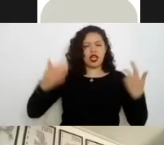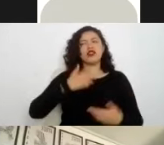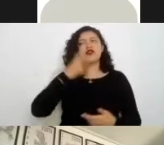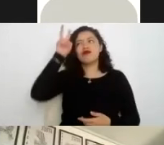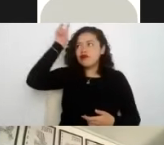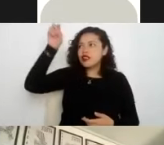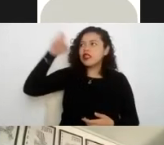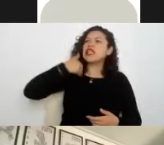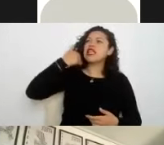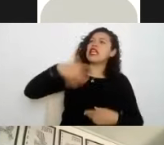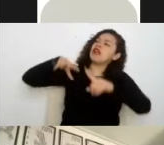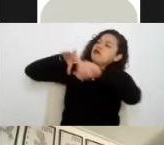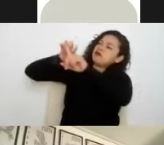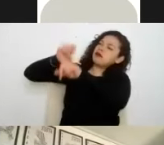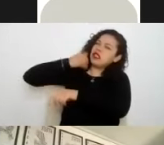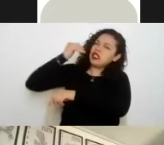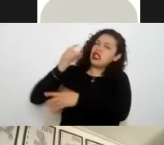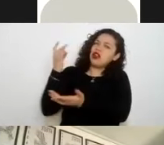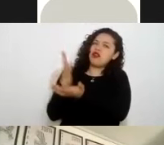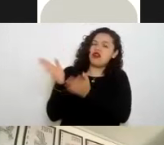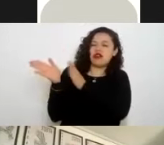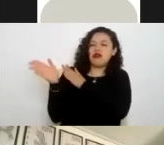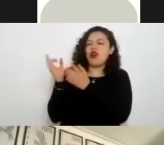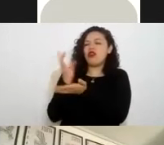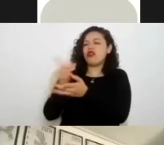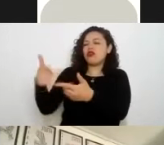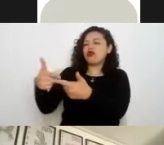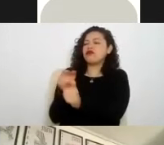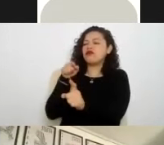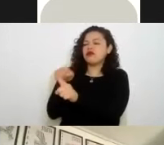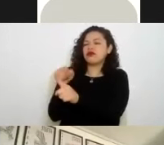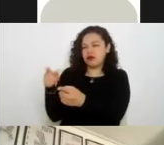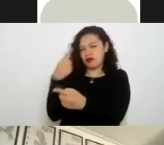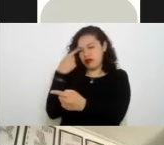que merecen más que ser encasillados simplemente por soy un angelito.